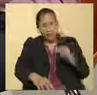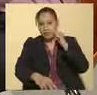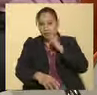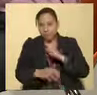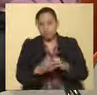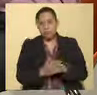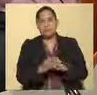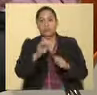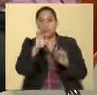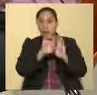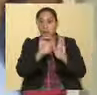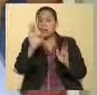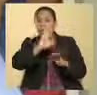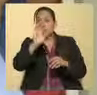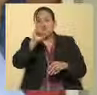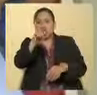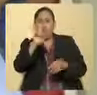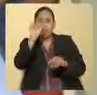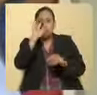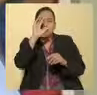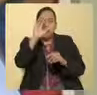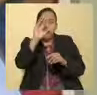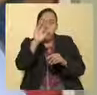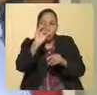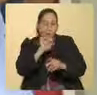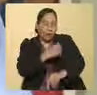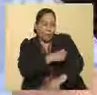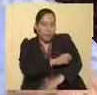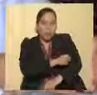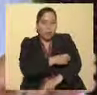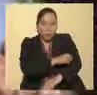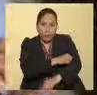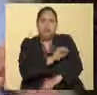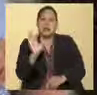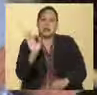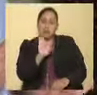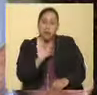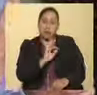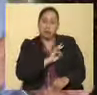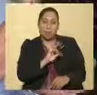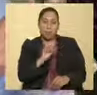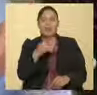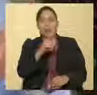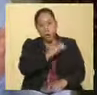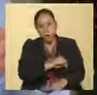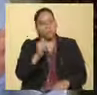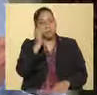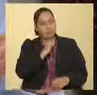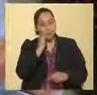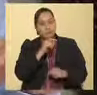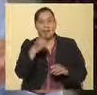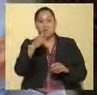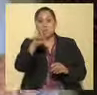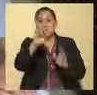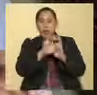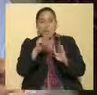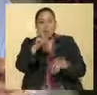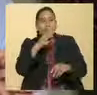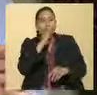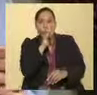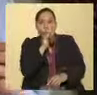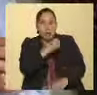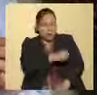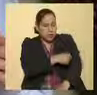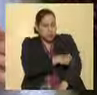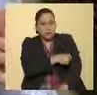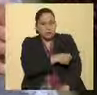es reductible, no hay ningún problema. El problema con las hernias es cuando tú no puedes reducir la hernia, porque se